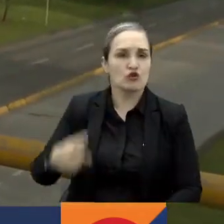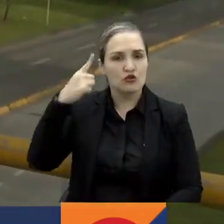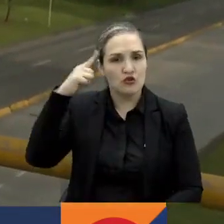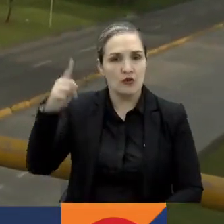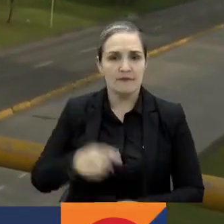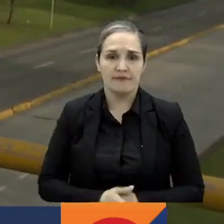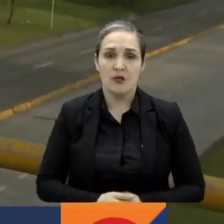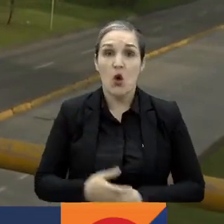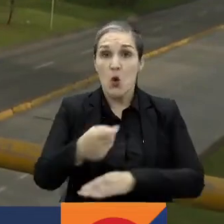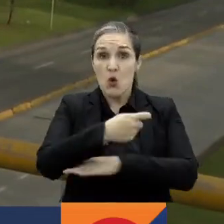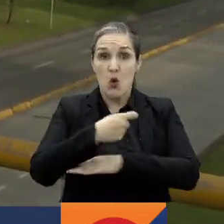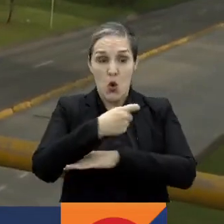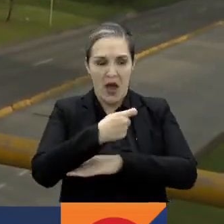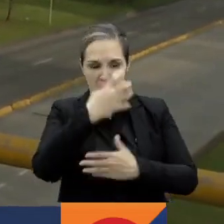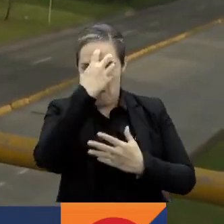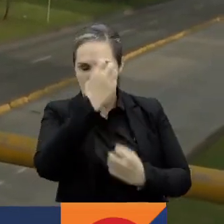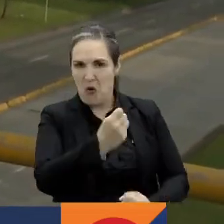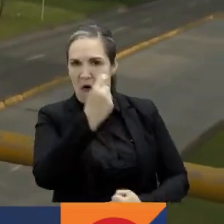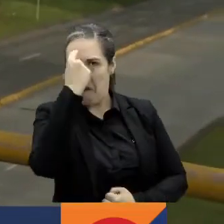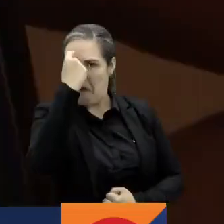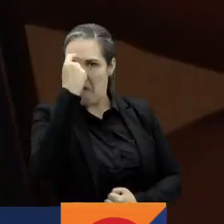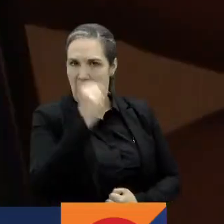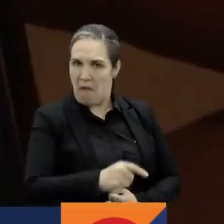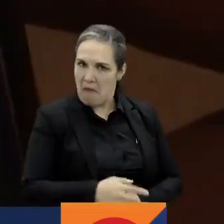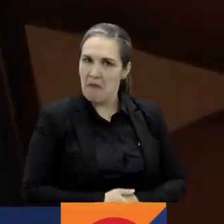Google, piensa por mí.